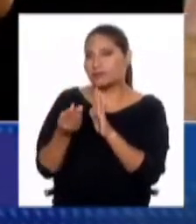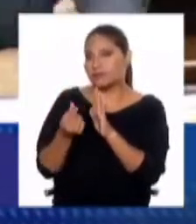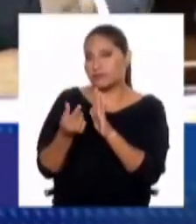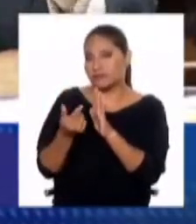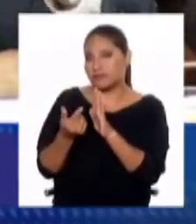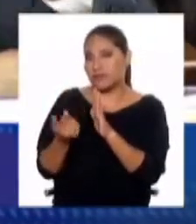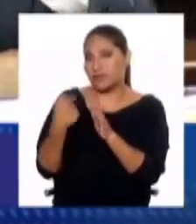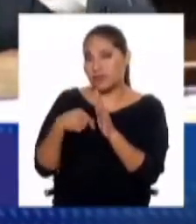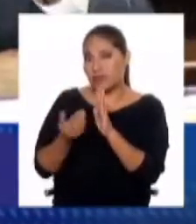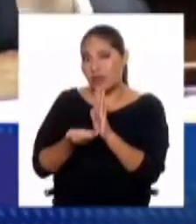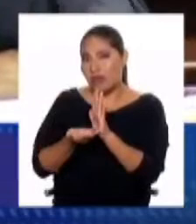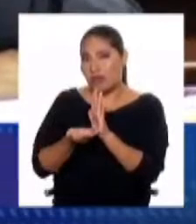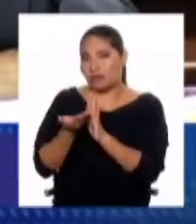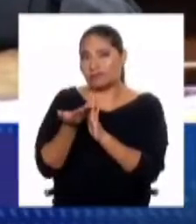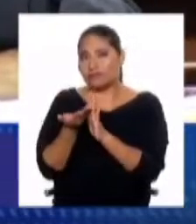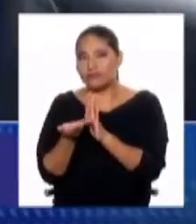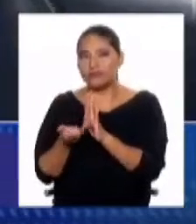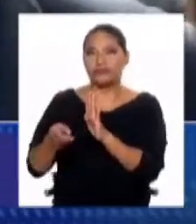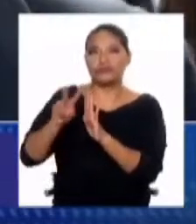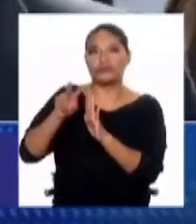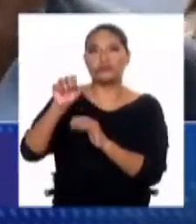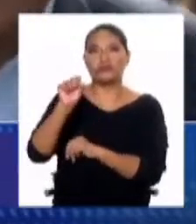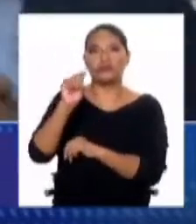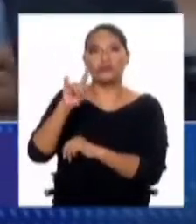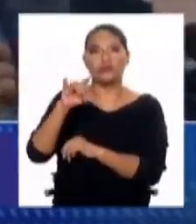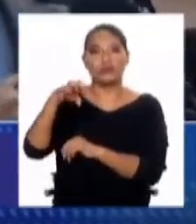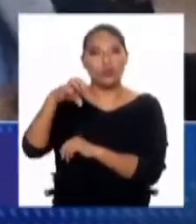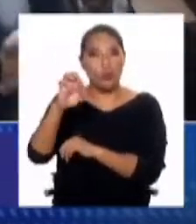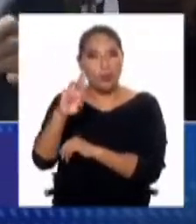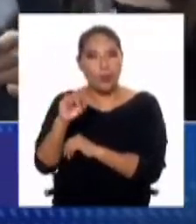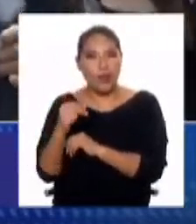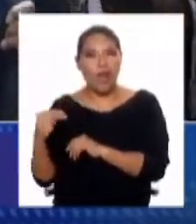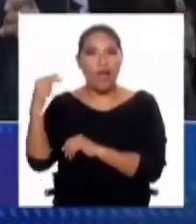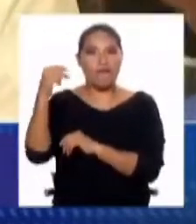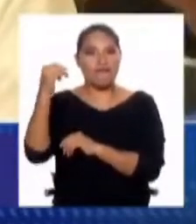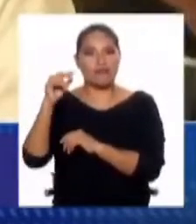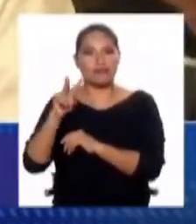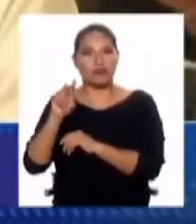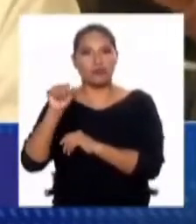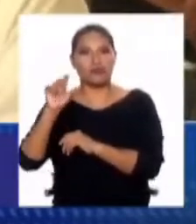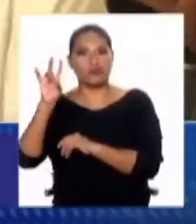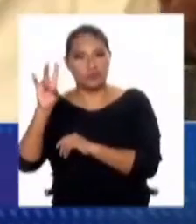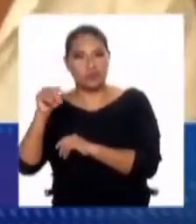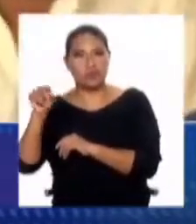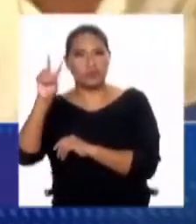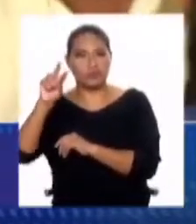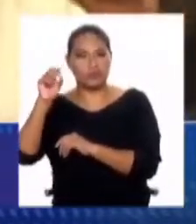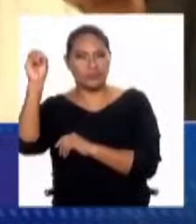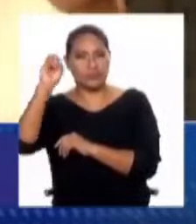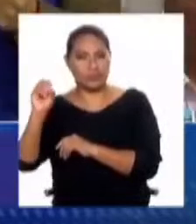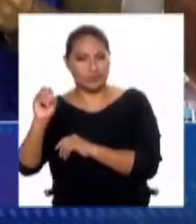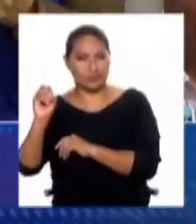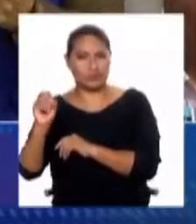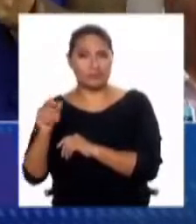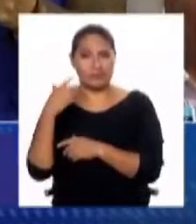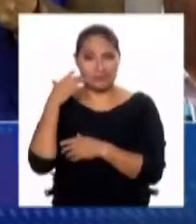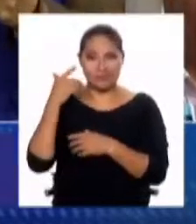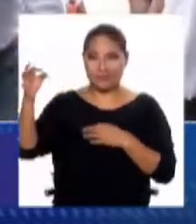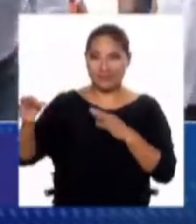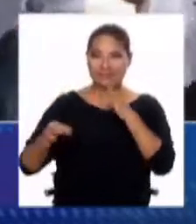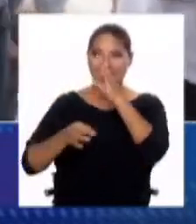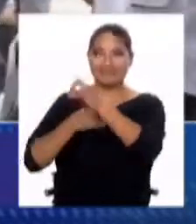un superávit fiscal de 2.2%. Uh-huh. Nosotros le entregamos la mesa servida al gobierno de Alan